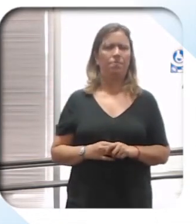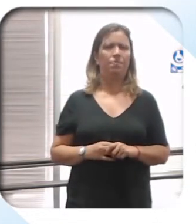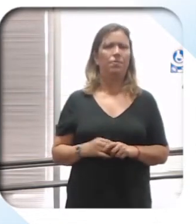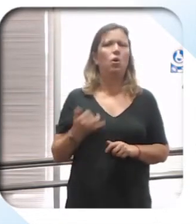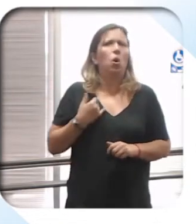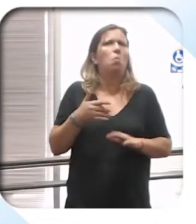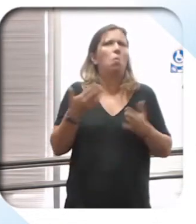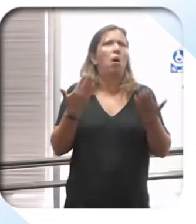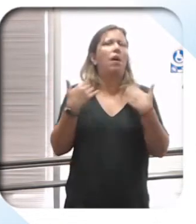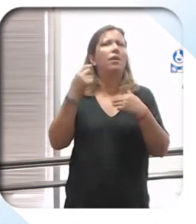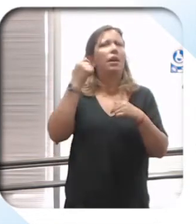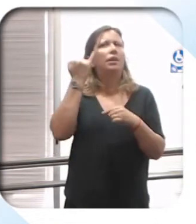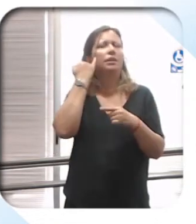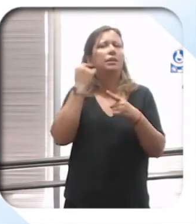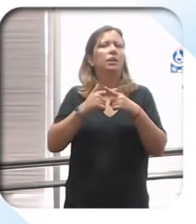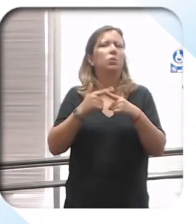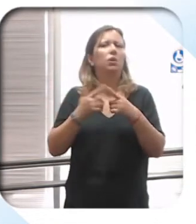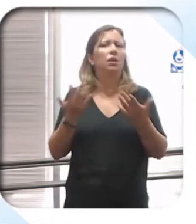ver la sexualidad?